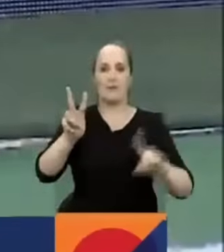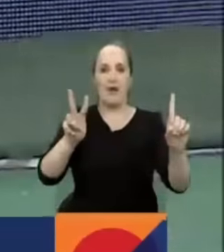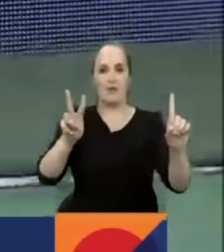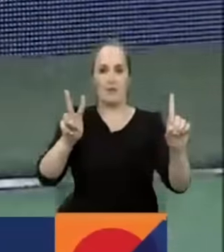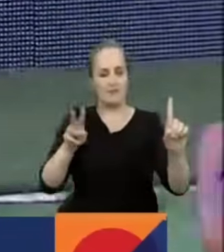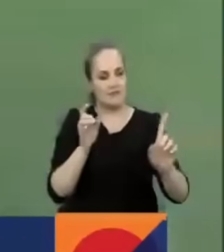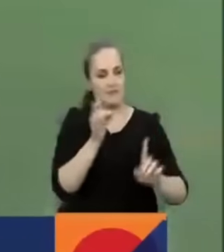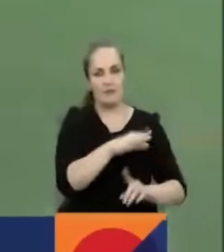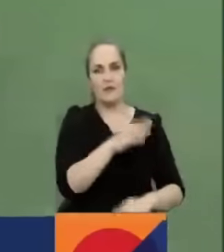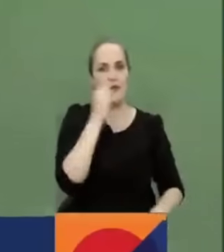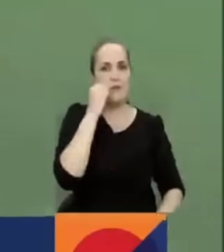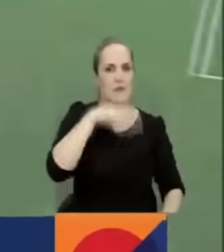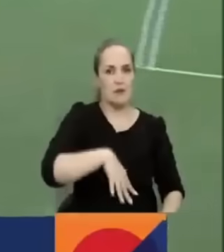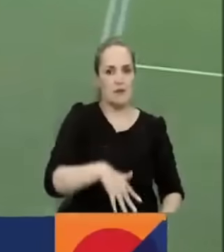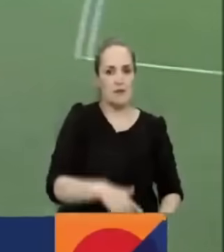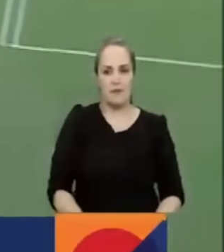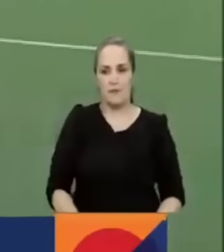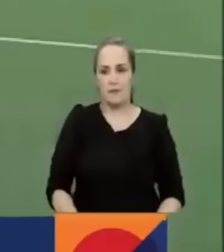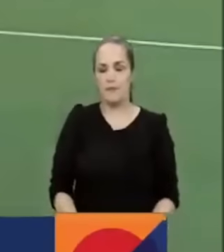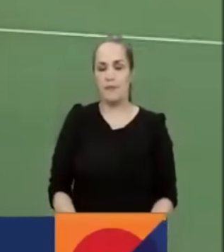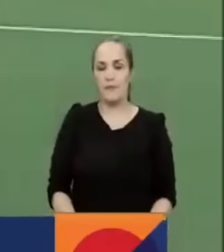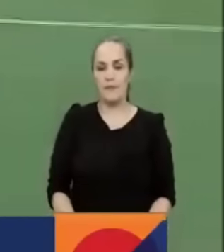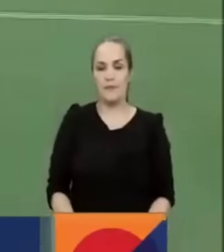al Envigado Fútbol Club.